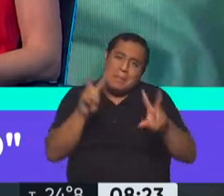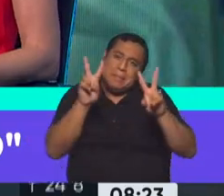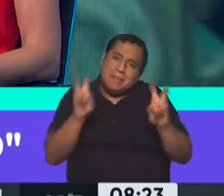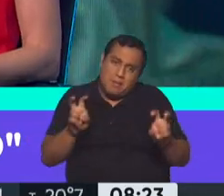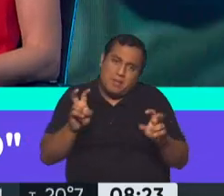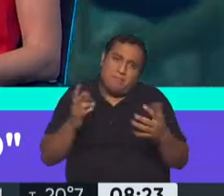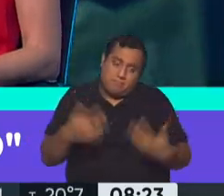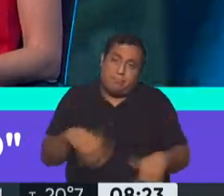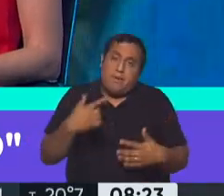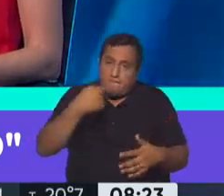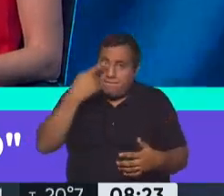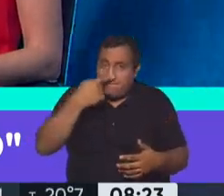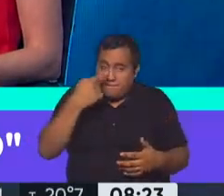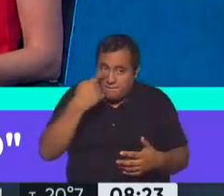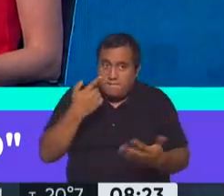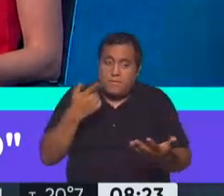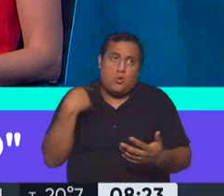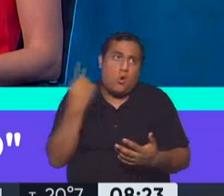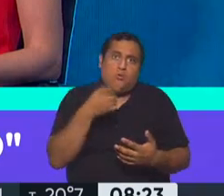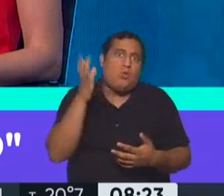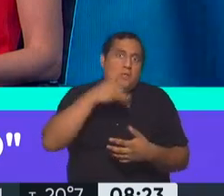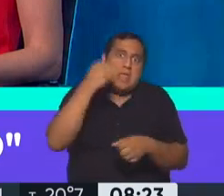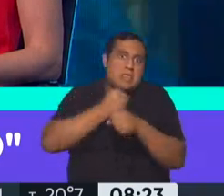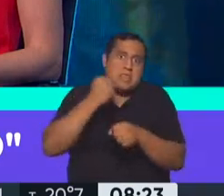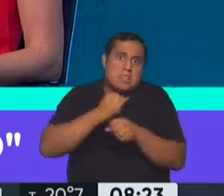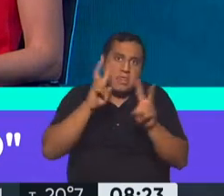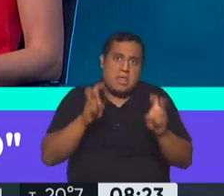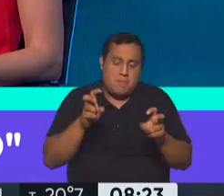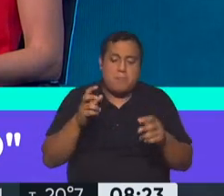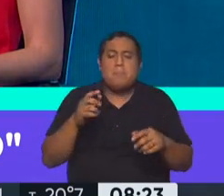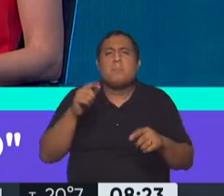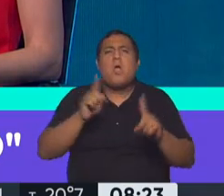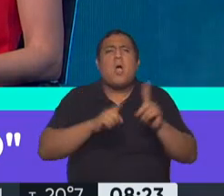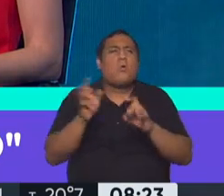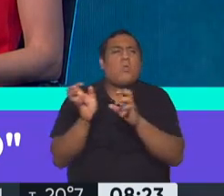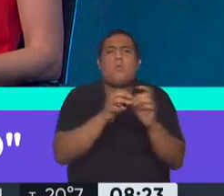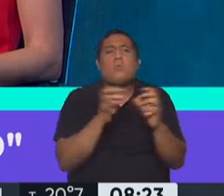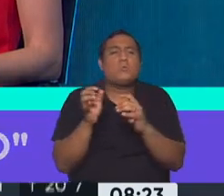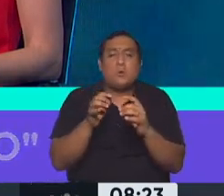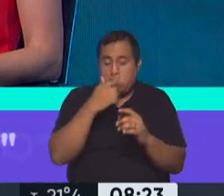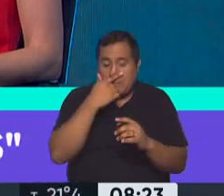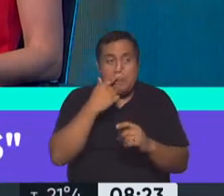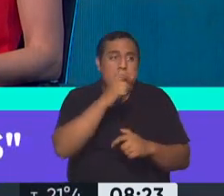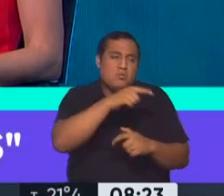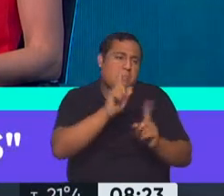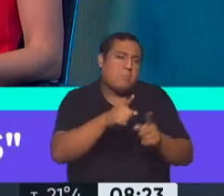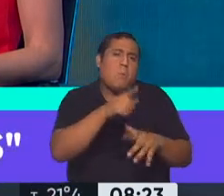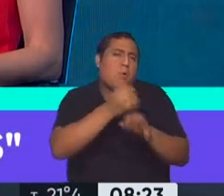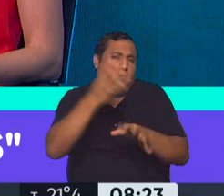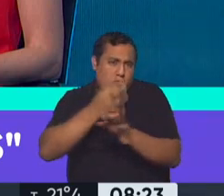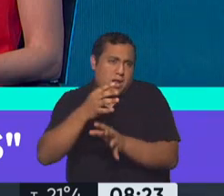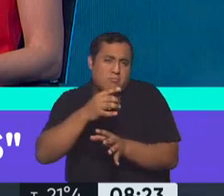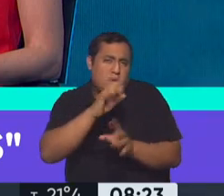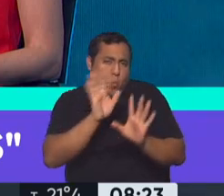que trabajamos todos los días no hay una discusión académica de colegas para usos industriales